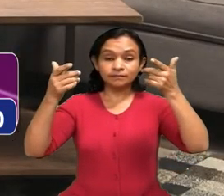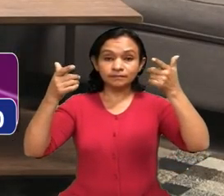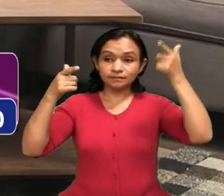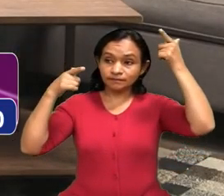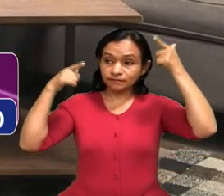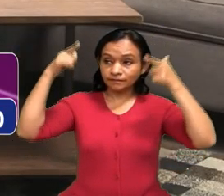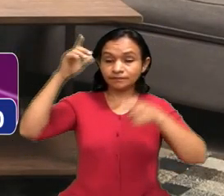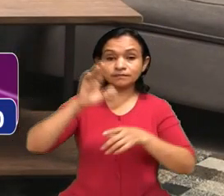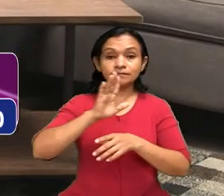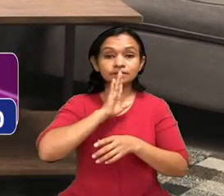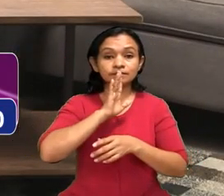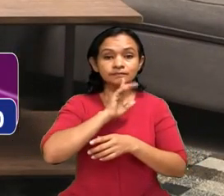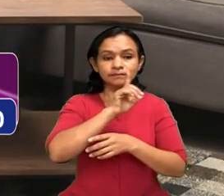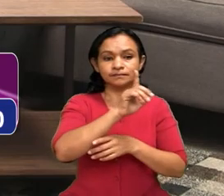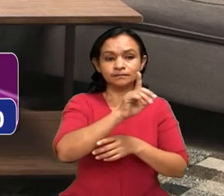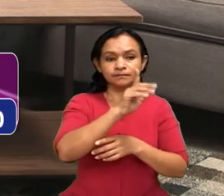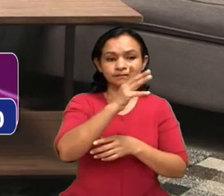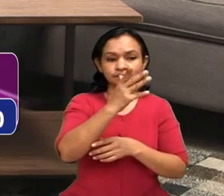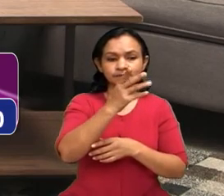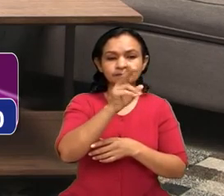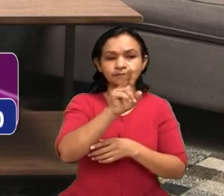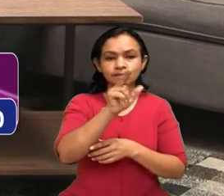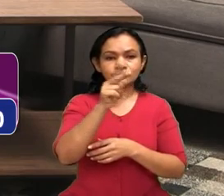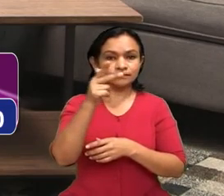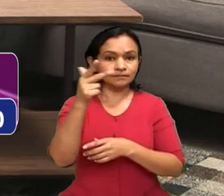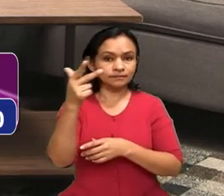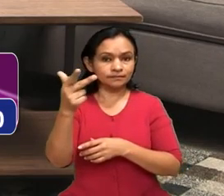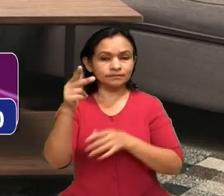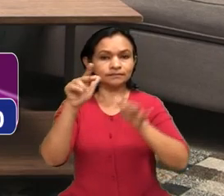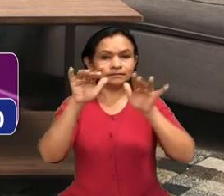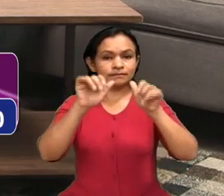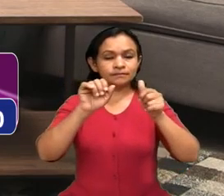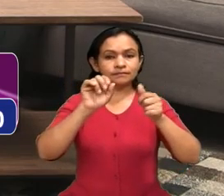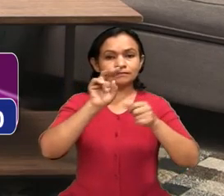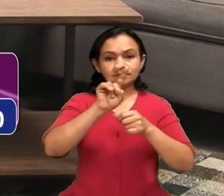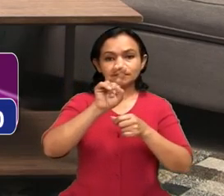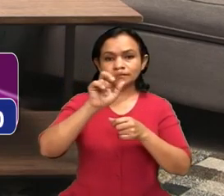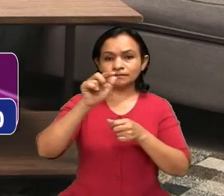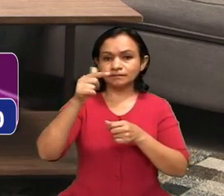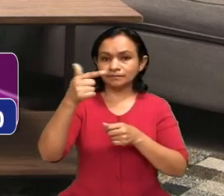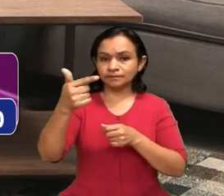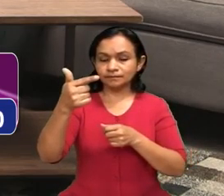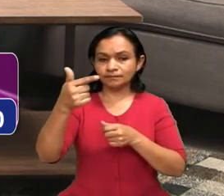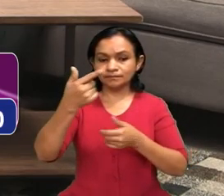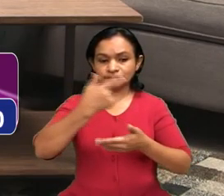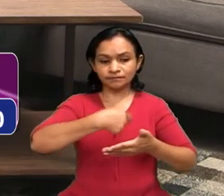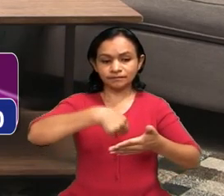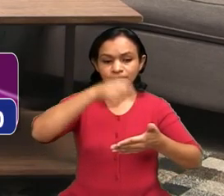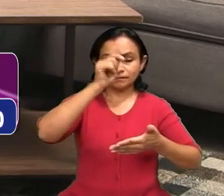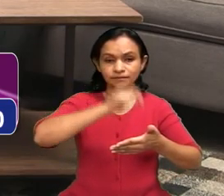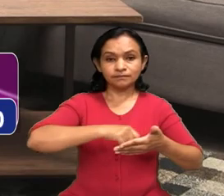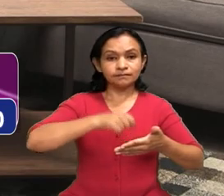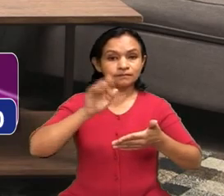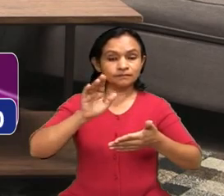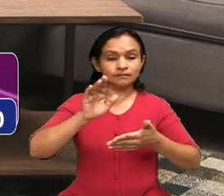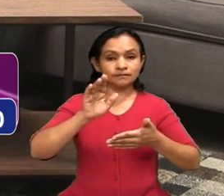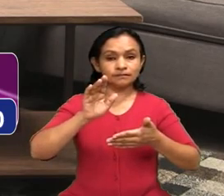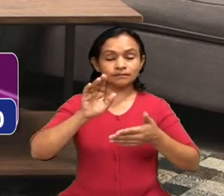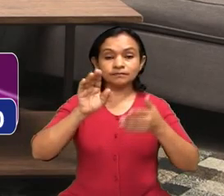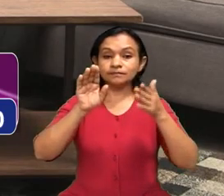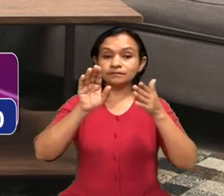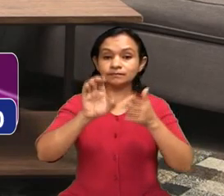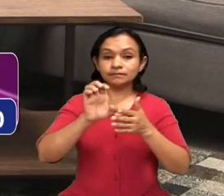estamos hablando de 1928. Y había dado ese salto, ¿no? En el 27 fue el Pacto del Espino Negro, donde fue el